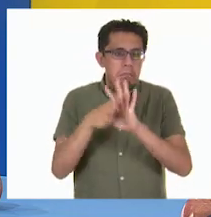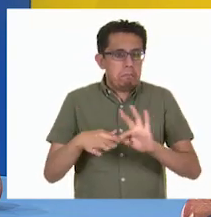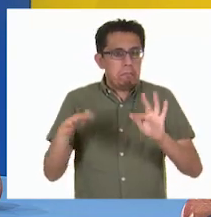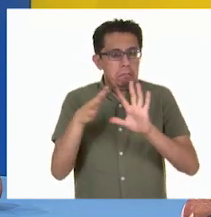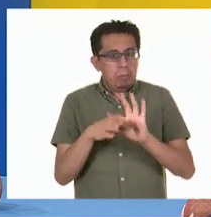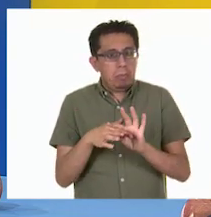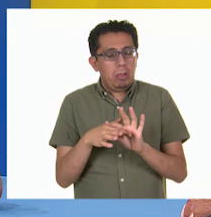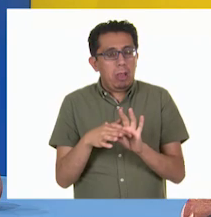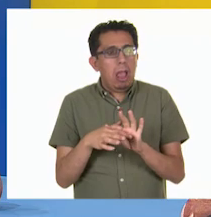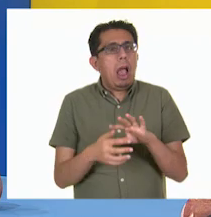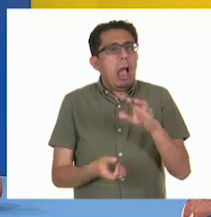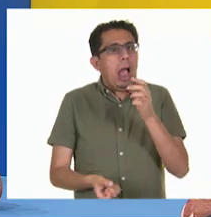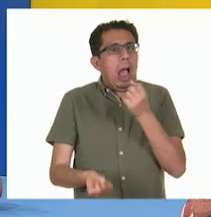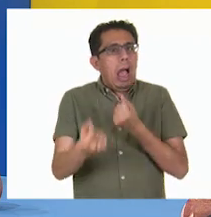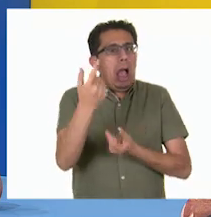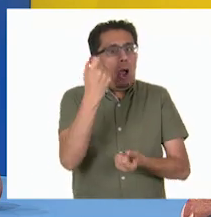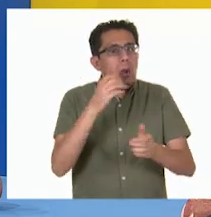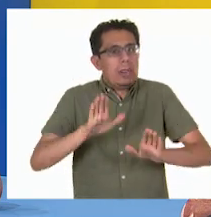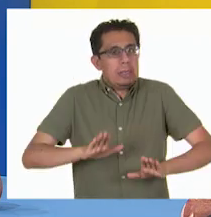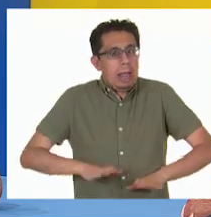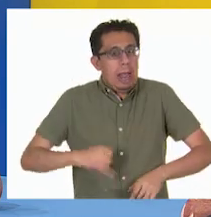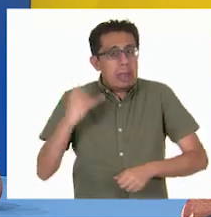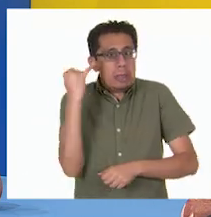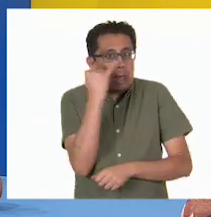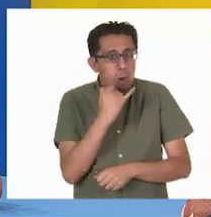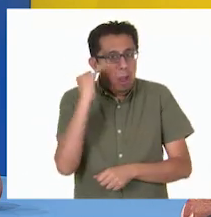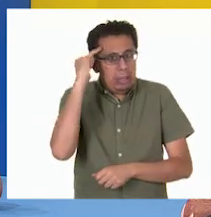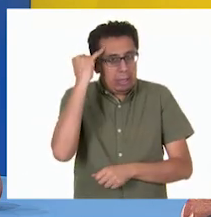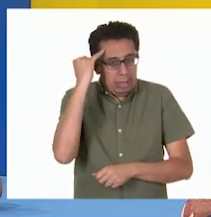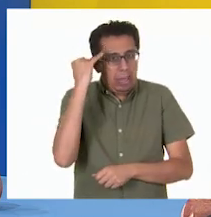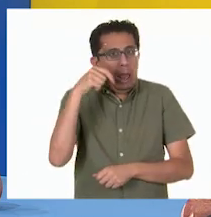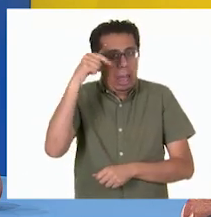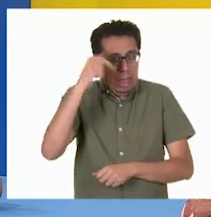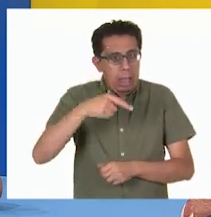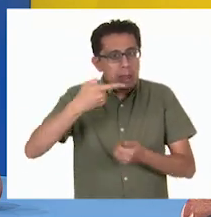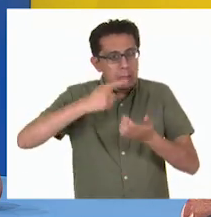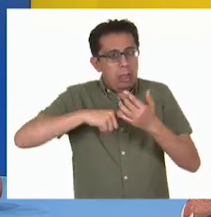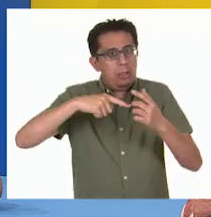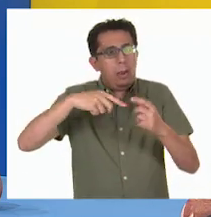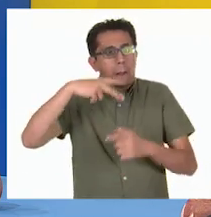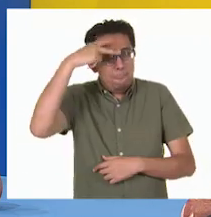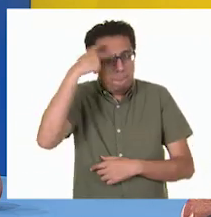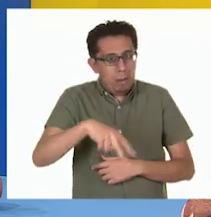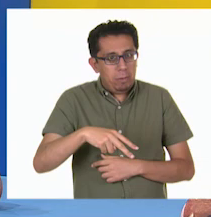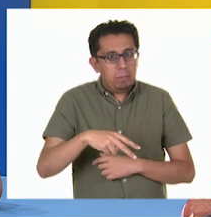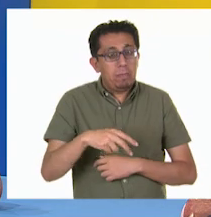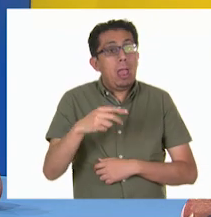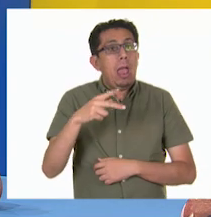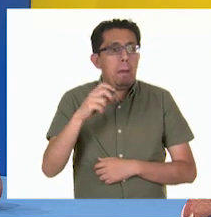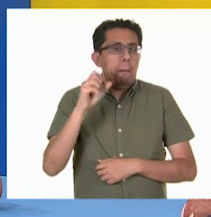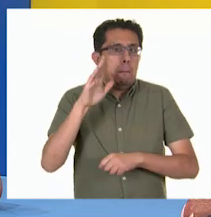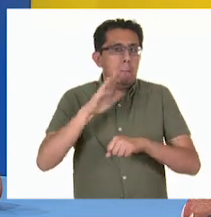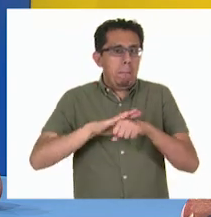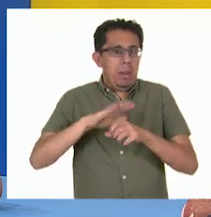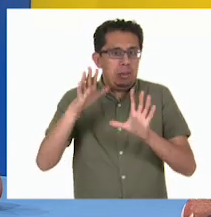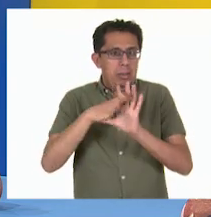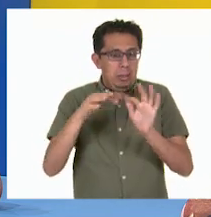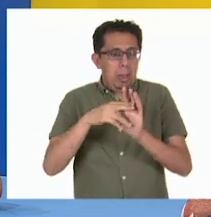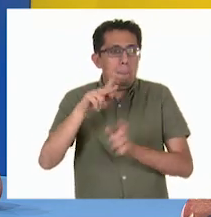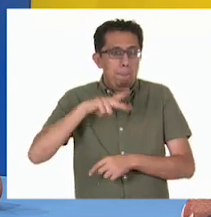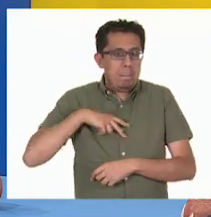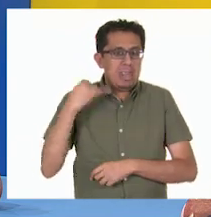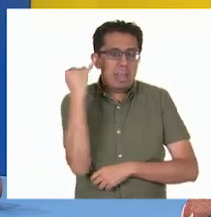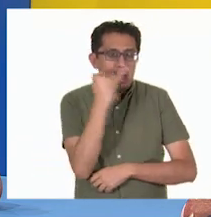algunas particularidades de la lengua indígena de México y en particular de la que es mi lengua materna, el